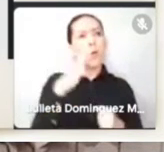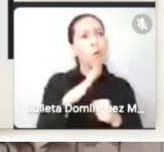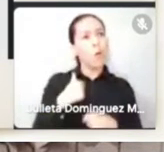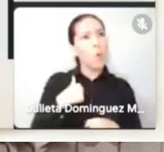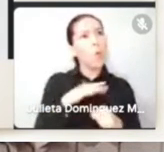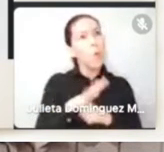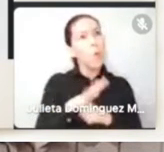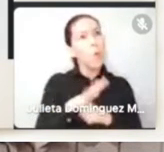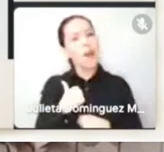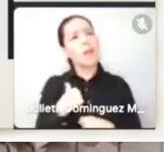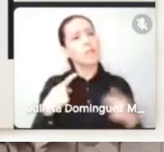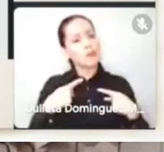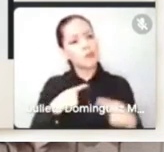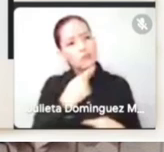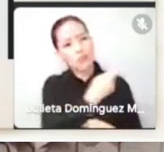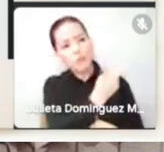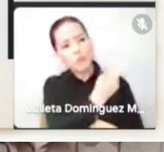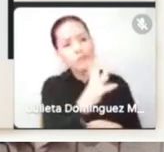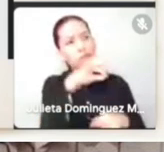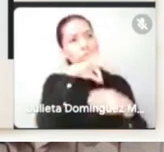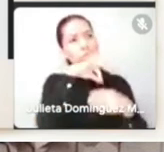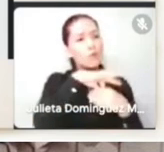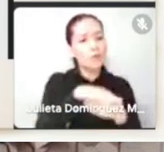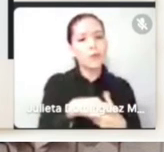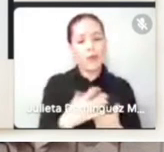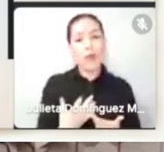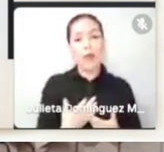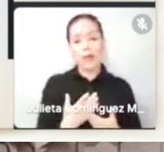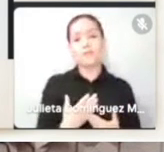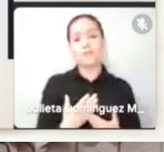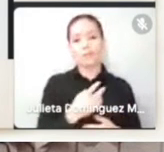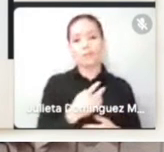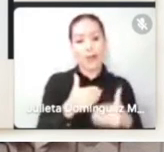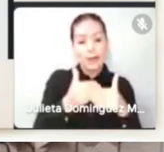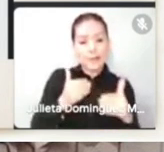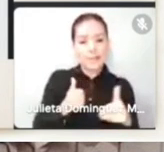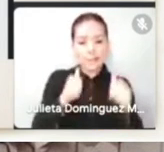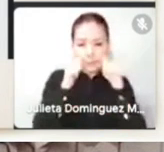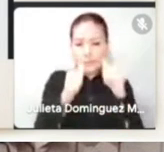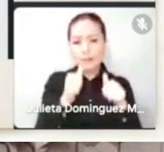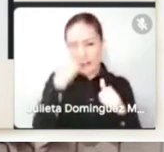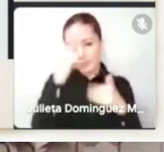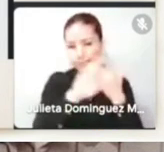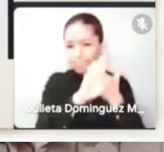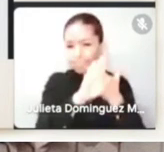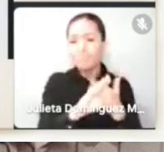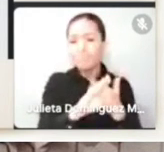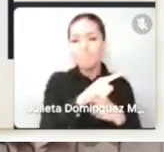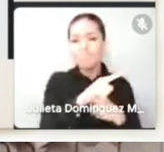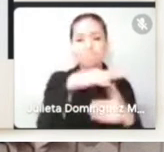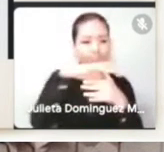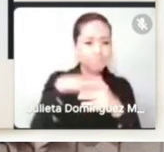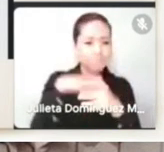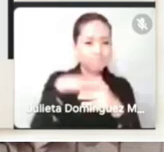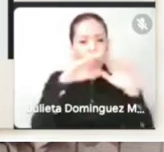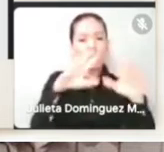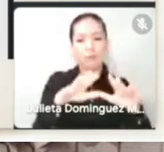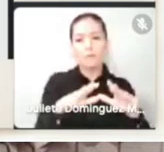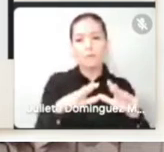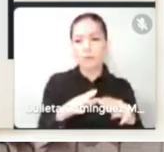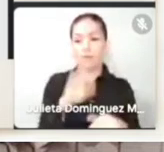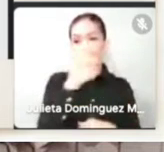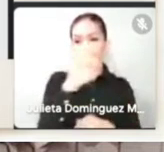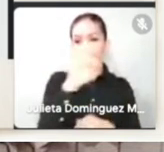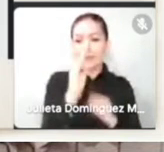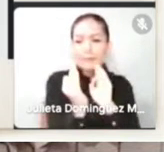voto, y prevenir que se difunda propaganda electoral o se realicen actos de campaña contrarios a la legislación electoral en fechas